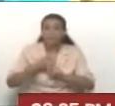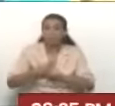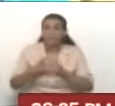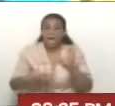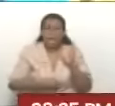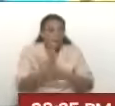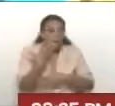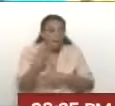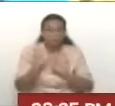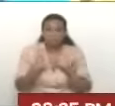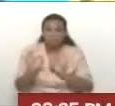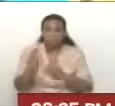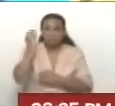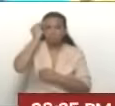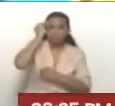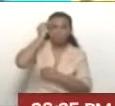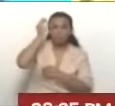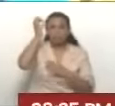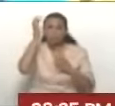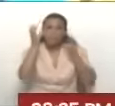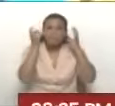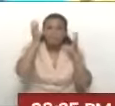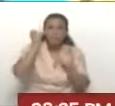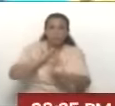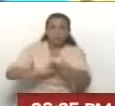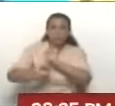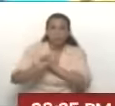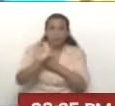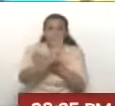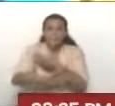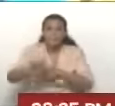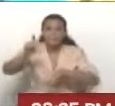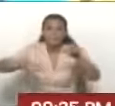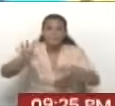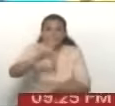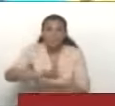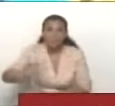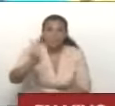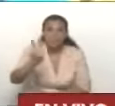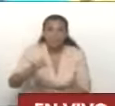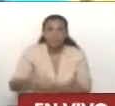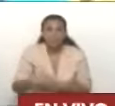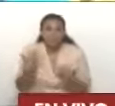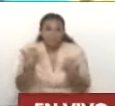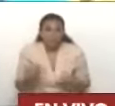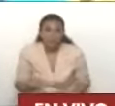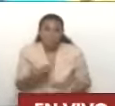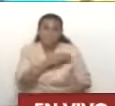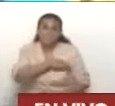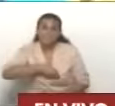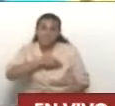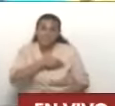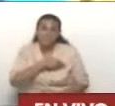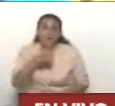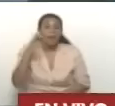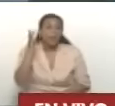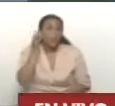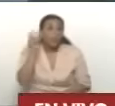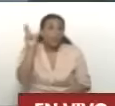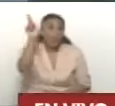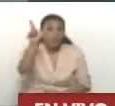construir, pensar, defender a nuestra patria. Y aquí está la gran misión Venezuela Mujer,